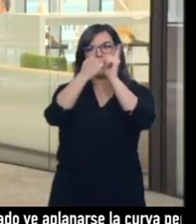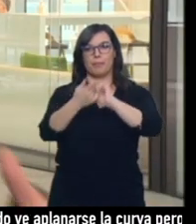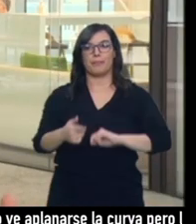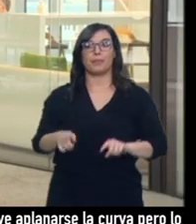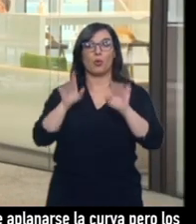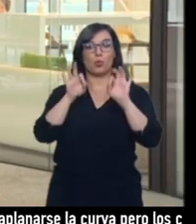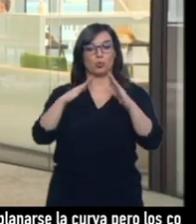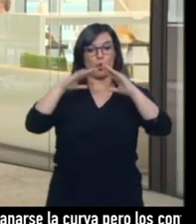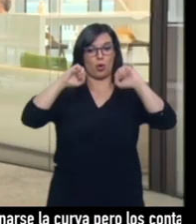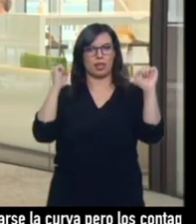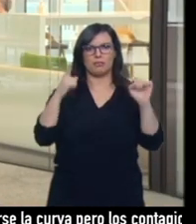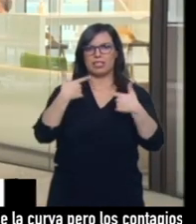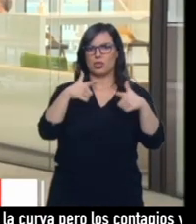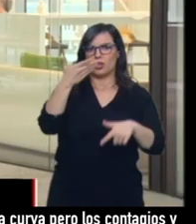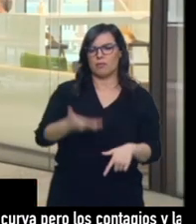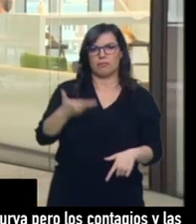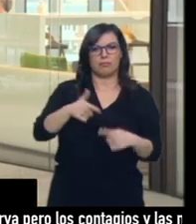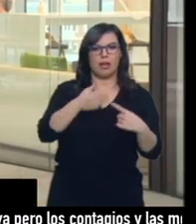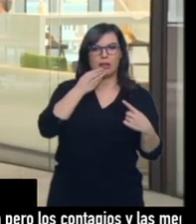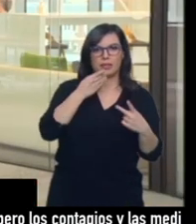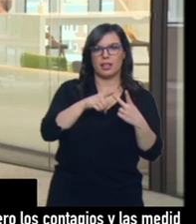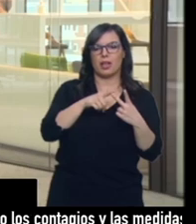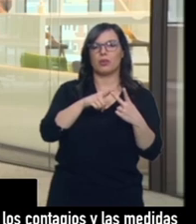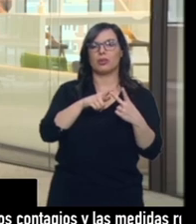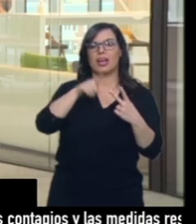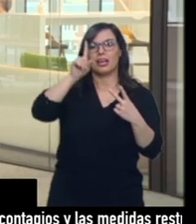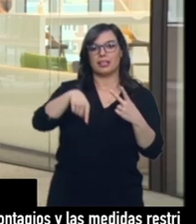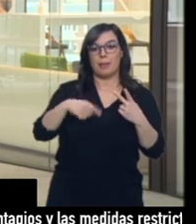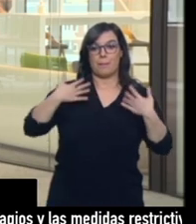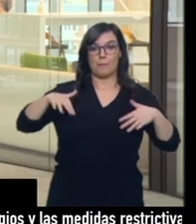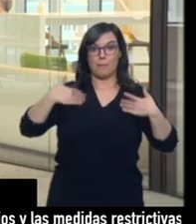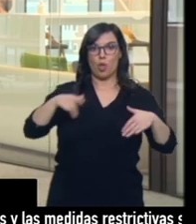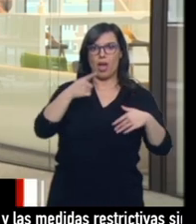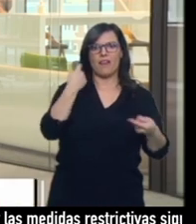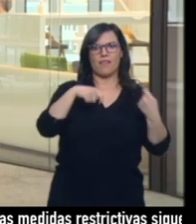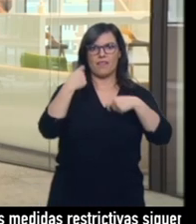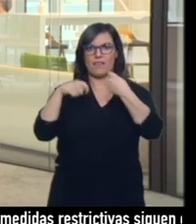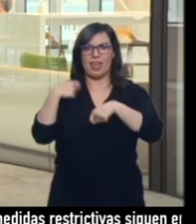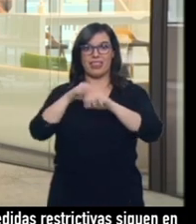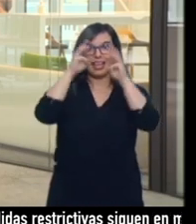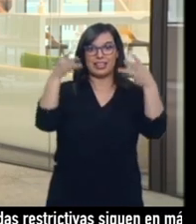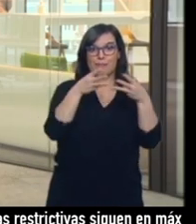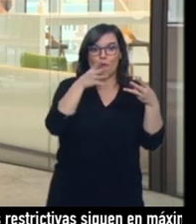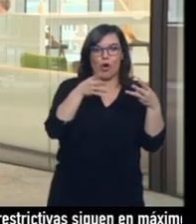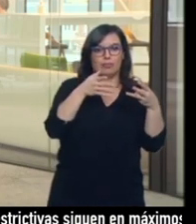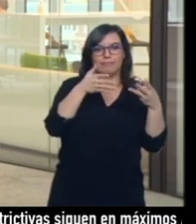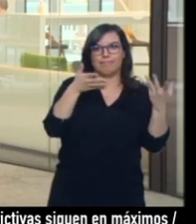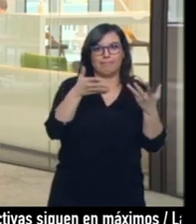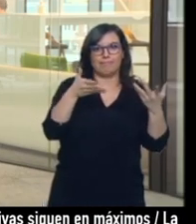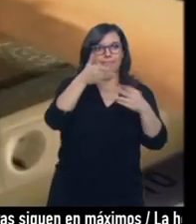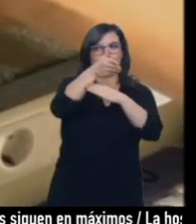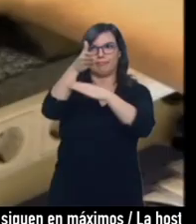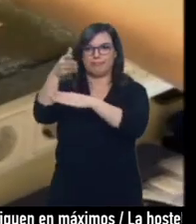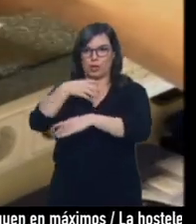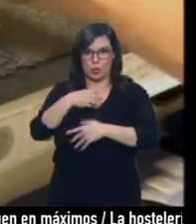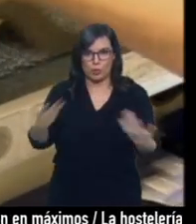confinamiento, pues sectores básicos como son la alimentación y también la moda hayan incrementado sus compras en online más que nada porque no había otra opción.